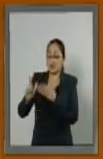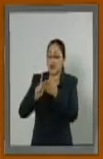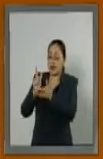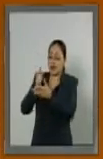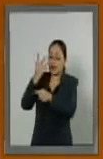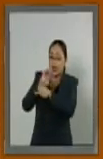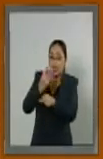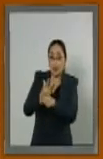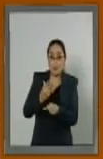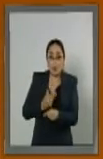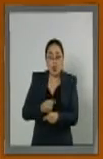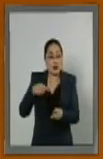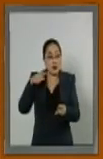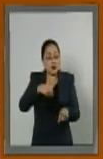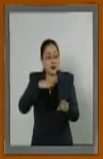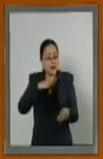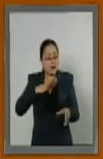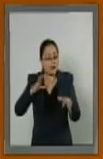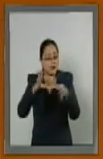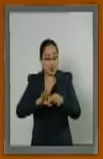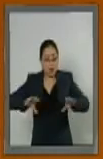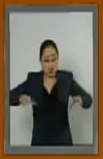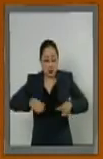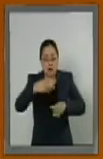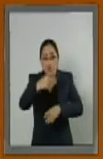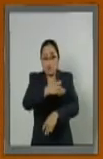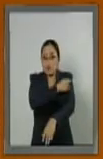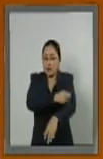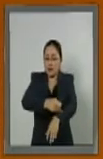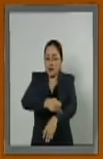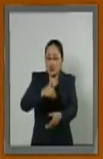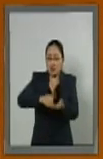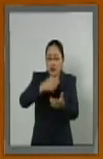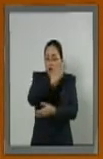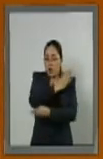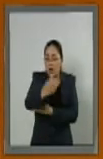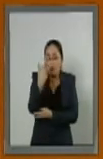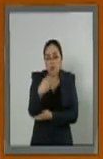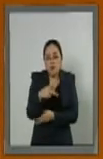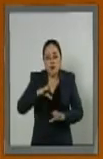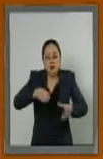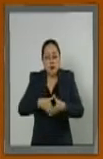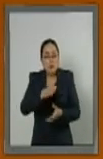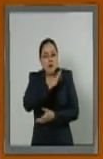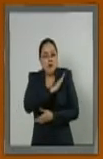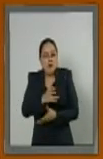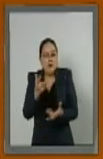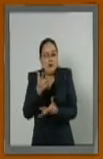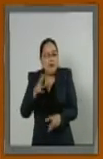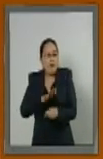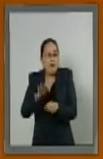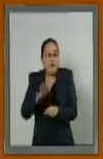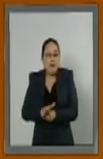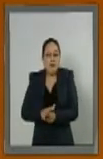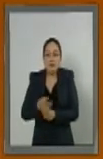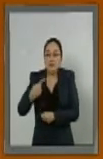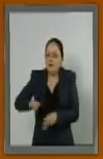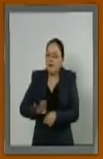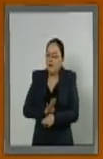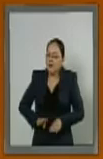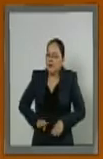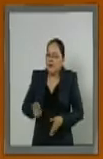referidas, los pequeños productores y sus familias podrán aplicar de mejor manera los